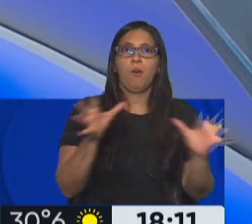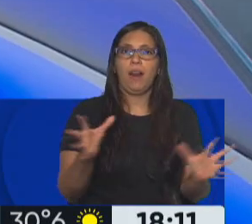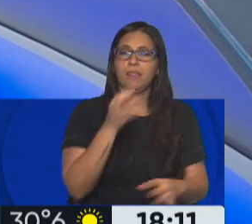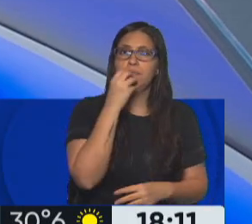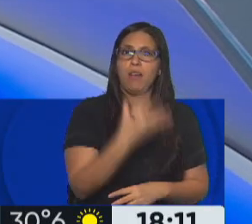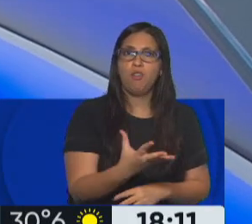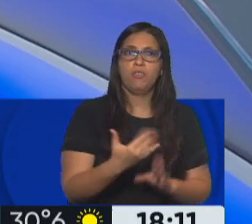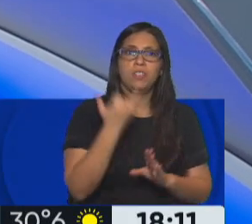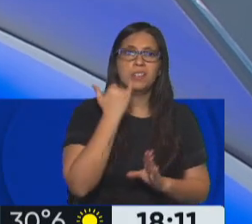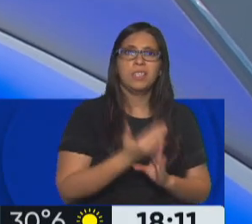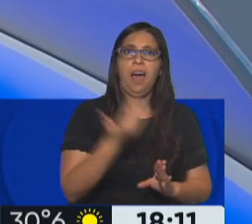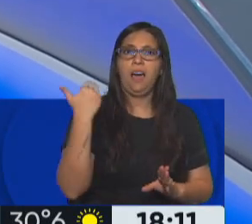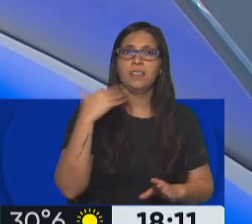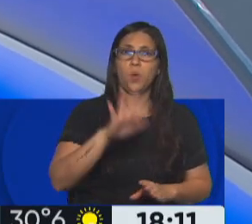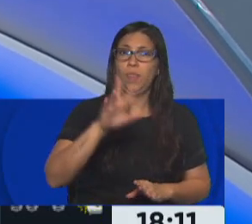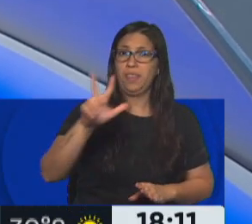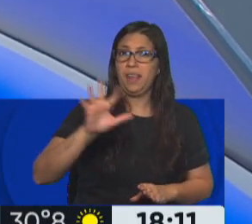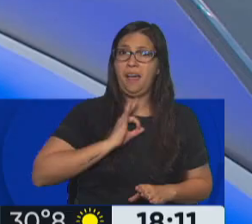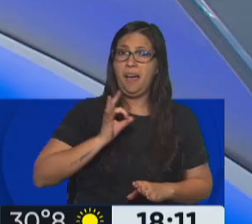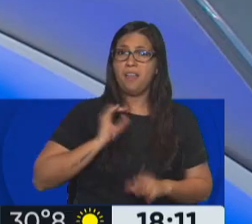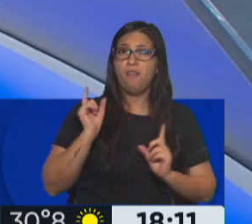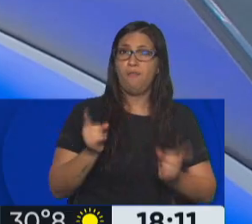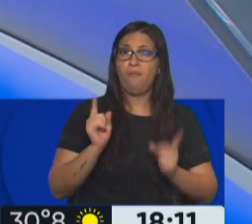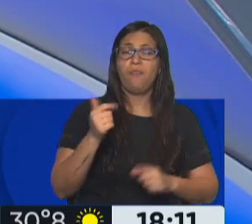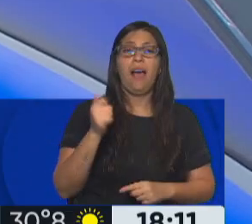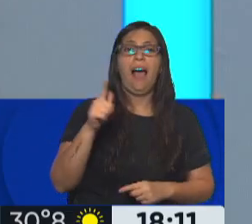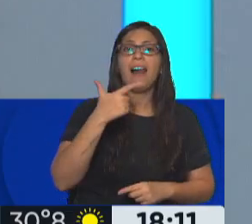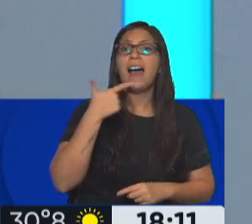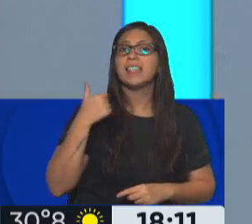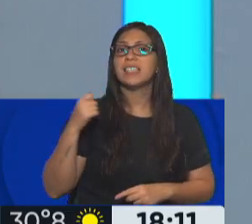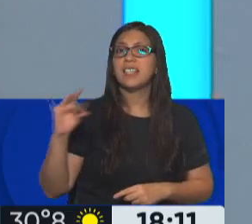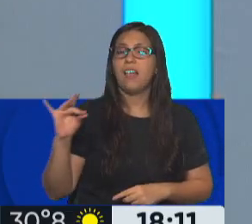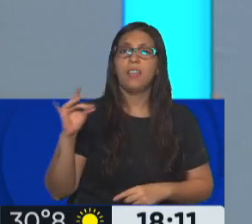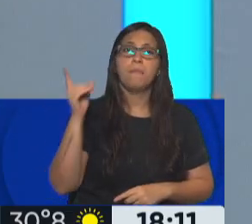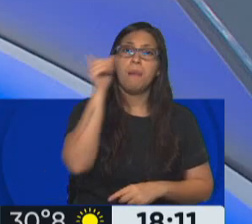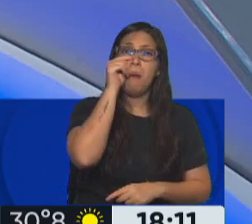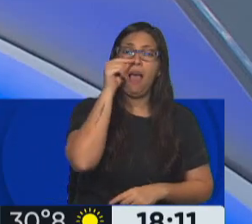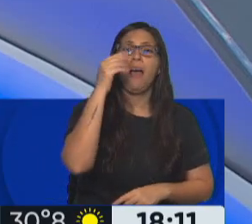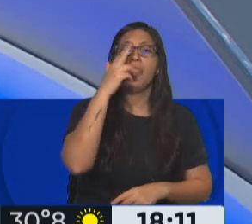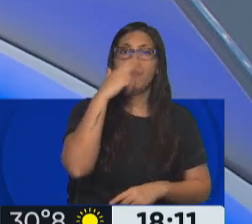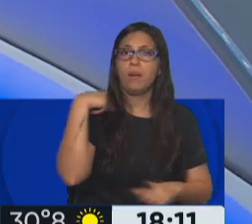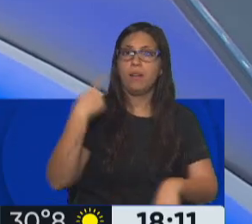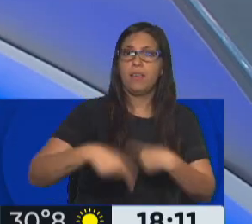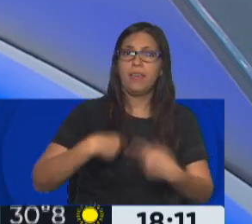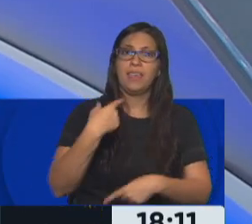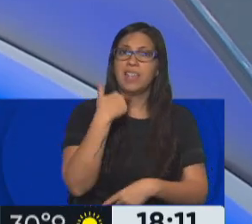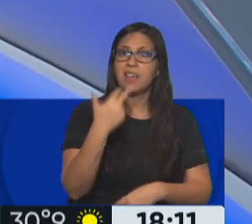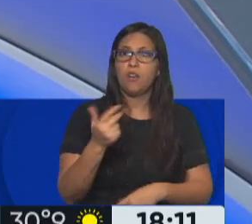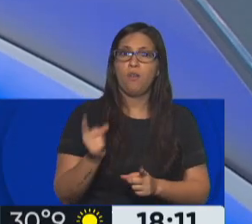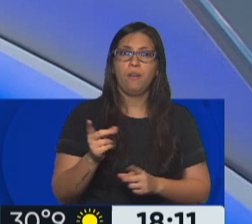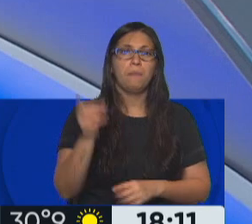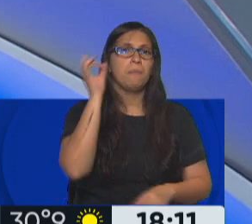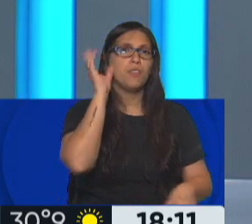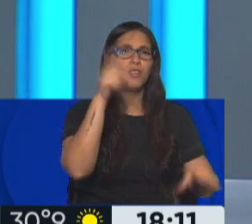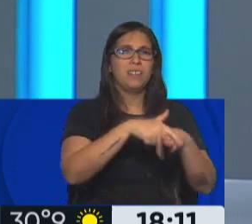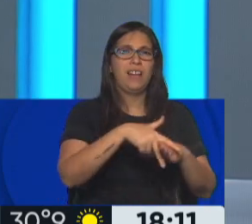53 años de régimen de Al-Assad, ¿no? Primero el padre y después el hijo. En ese sentido, Constanza, de hecho, perdón, voy a contar